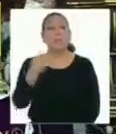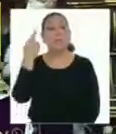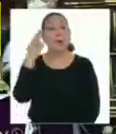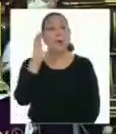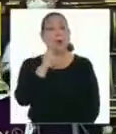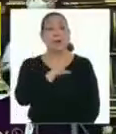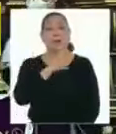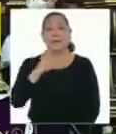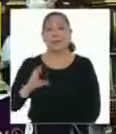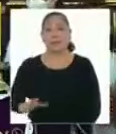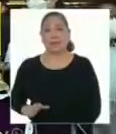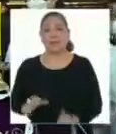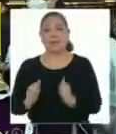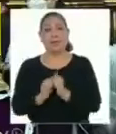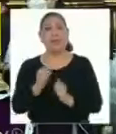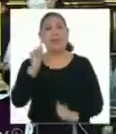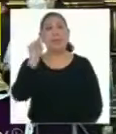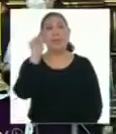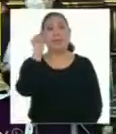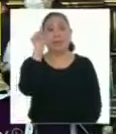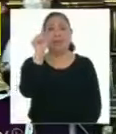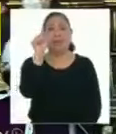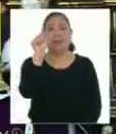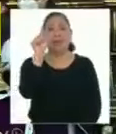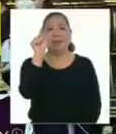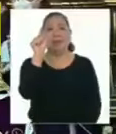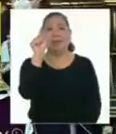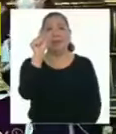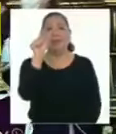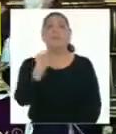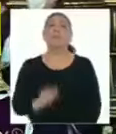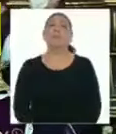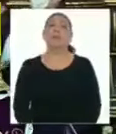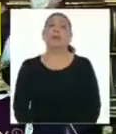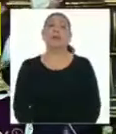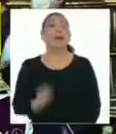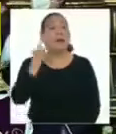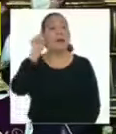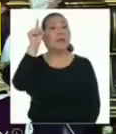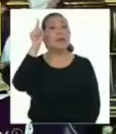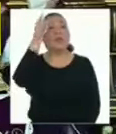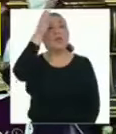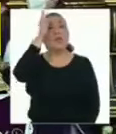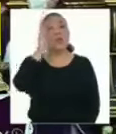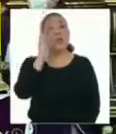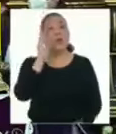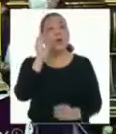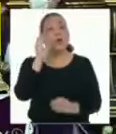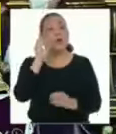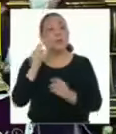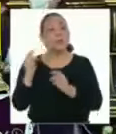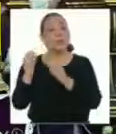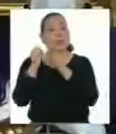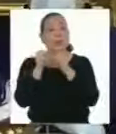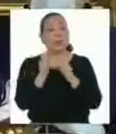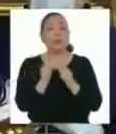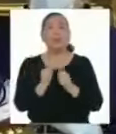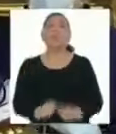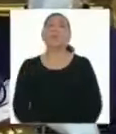Por Cristo con Él y en Él, a ti Dios Padre